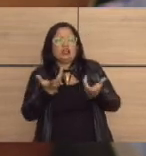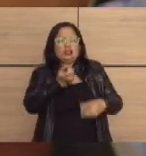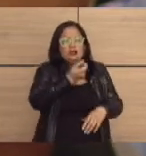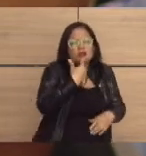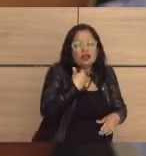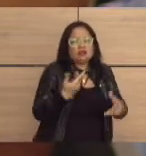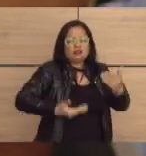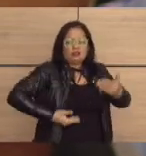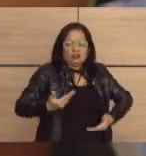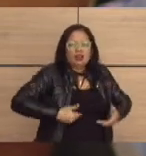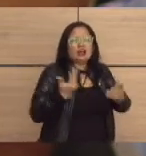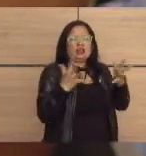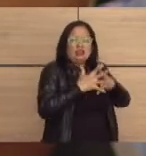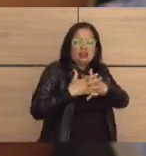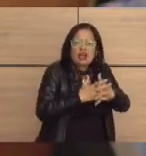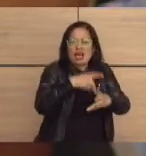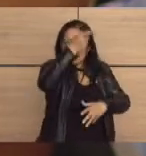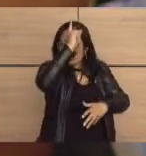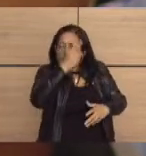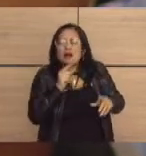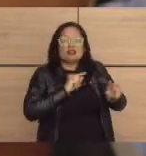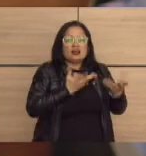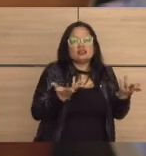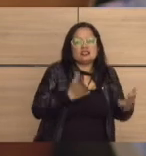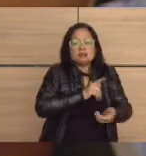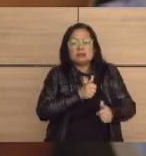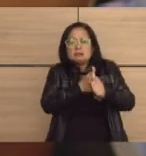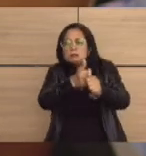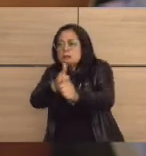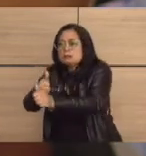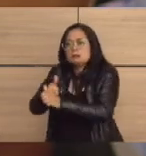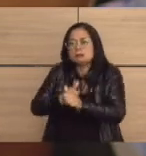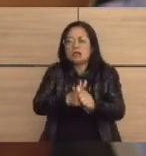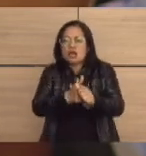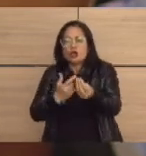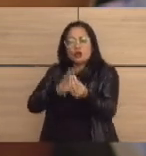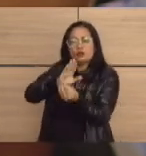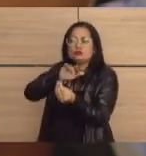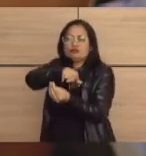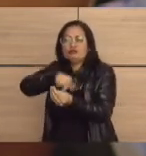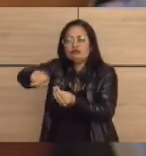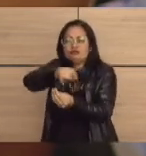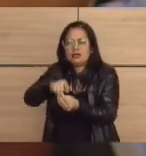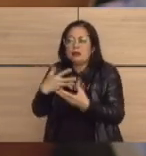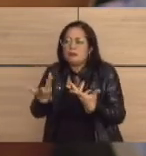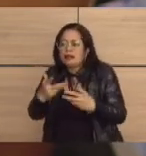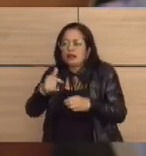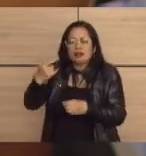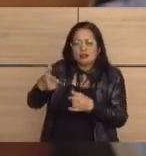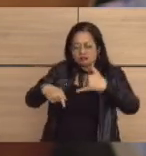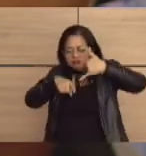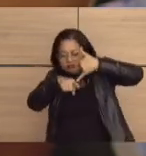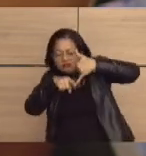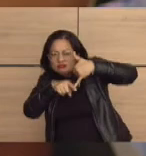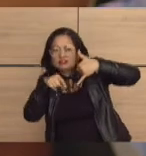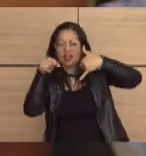farmacéuticos norteamericanos y alemanes persiguiendo a los chamanes por la selva amazónica para descubrir los secretos de las